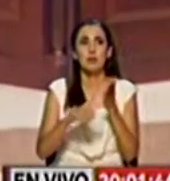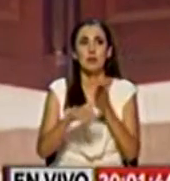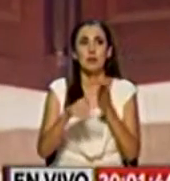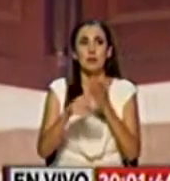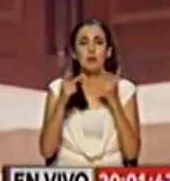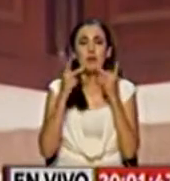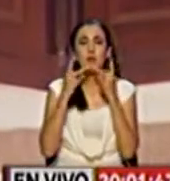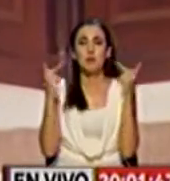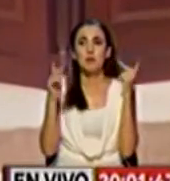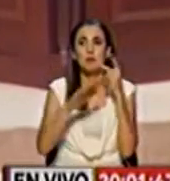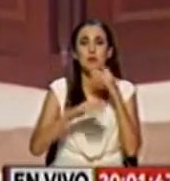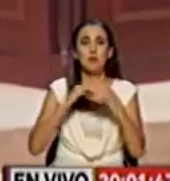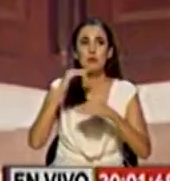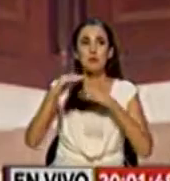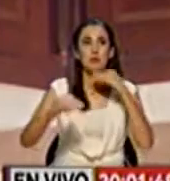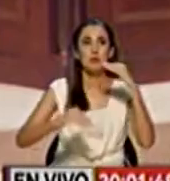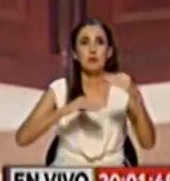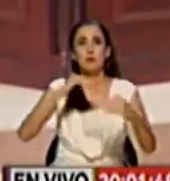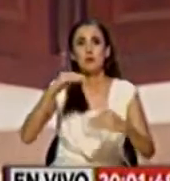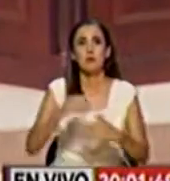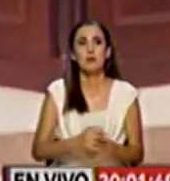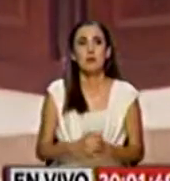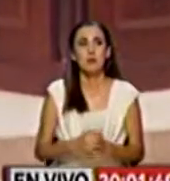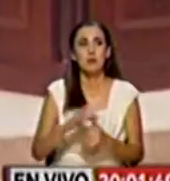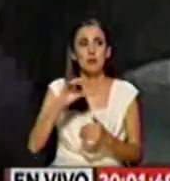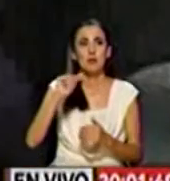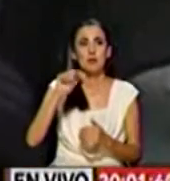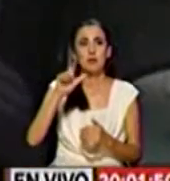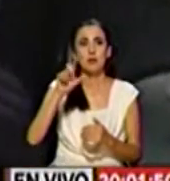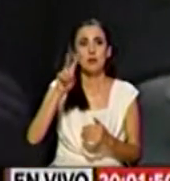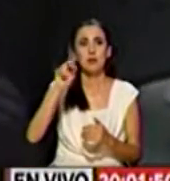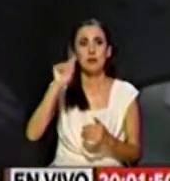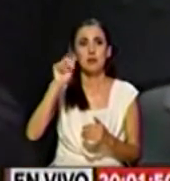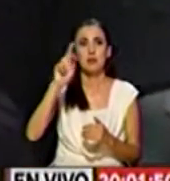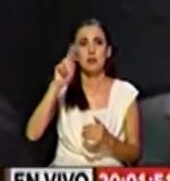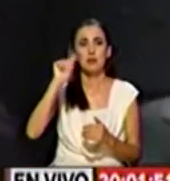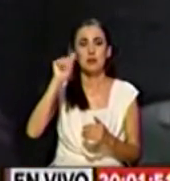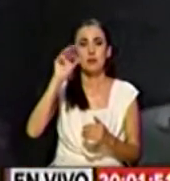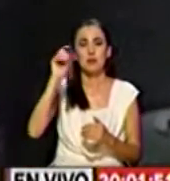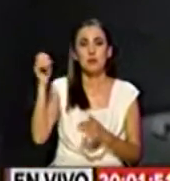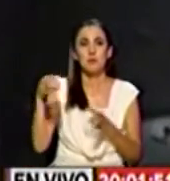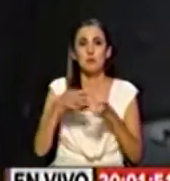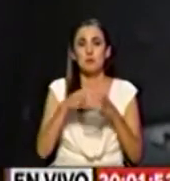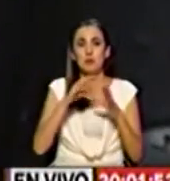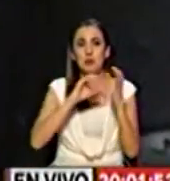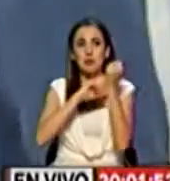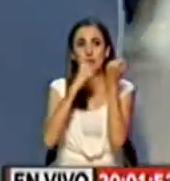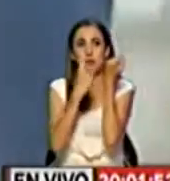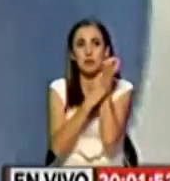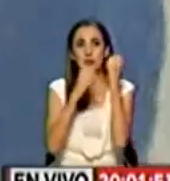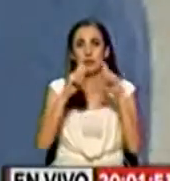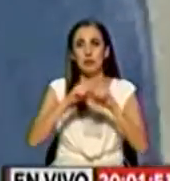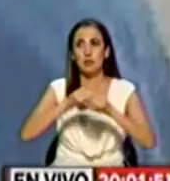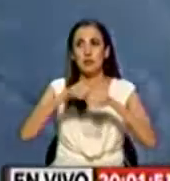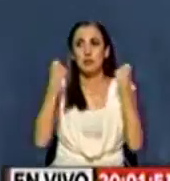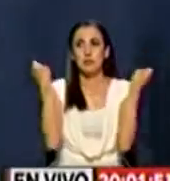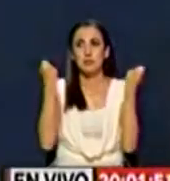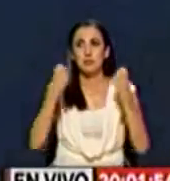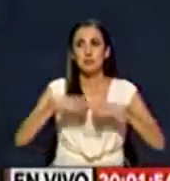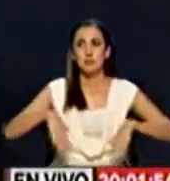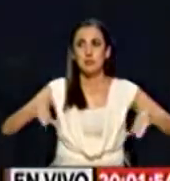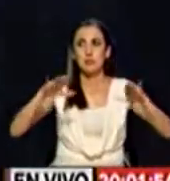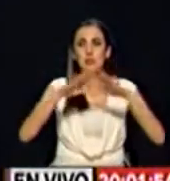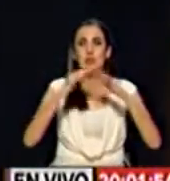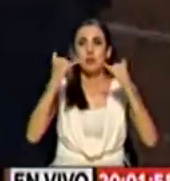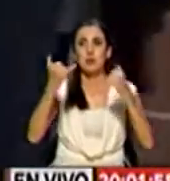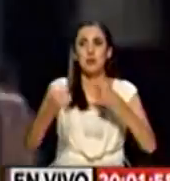en contra del procesado Fernando Alvarado. Luego detalló una cronología del uso del grillete electrónico, las fallas y las alarmas